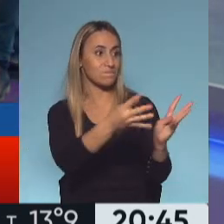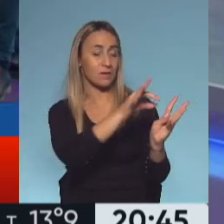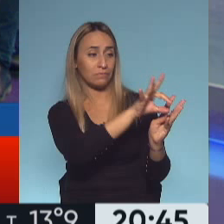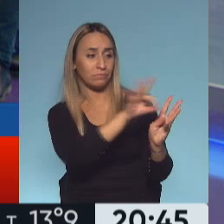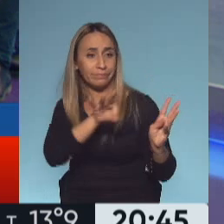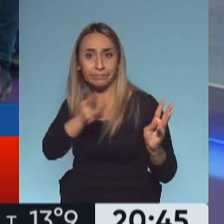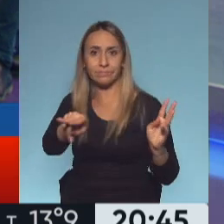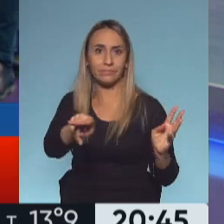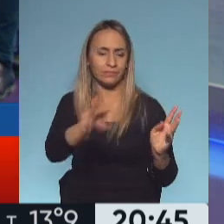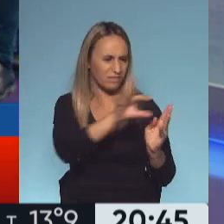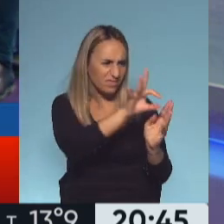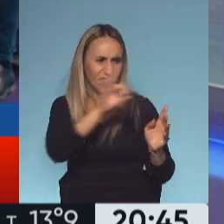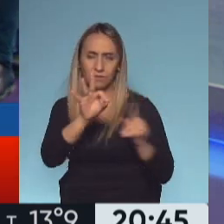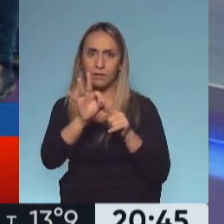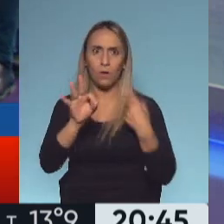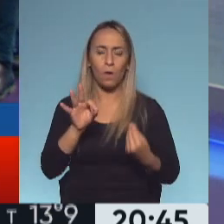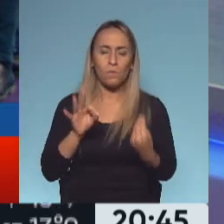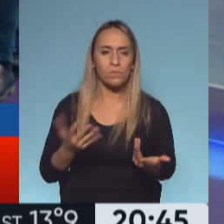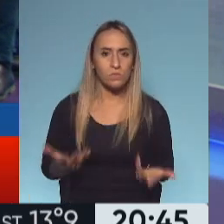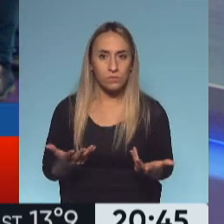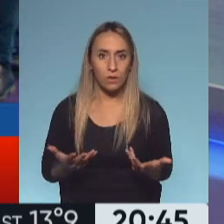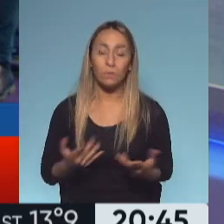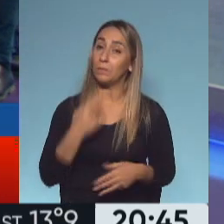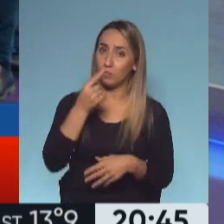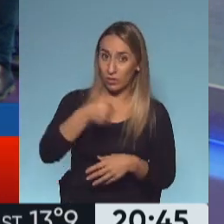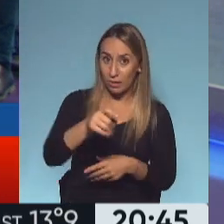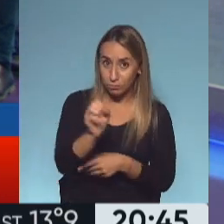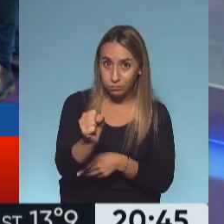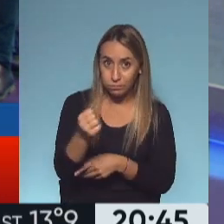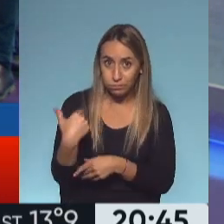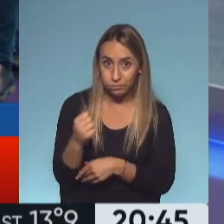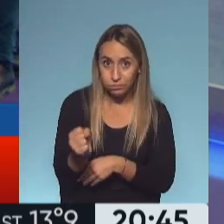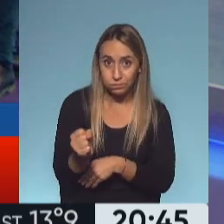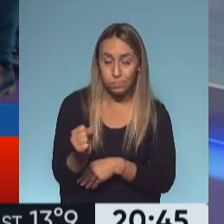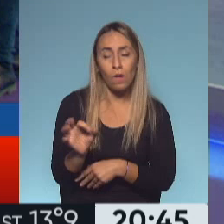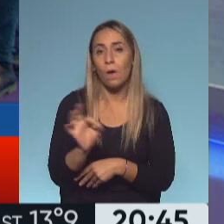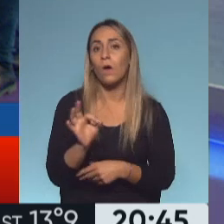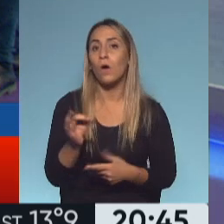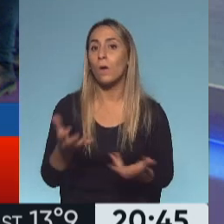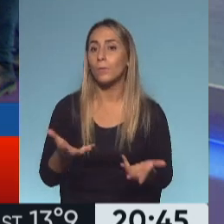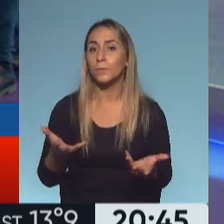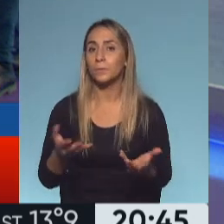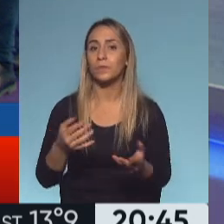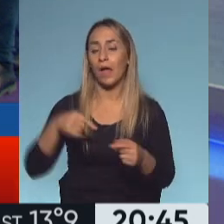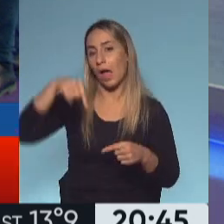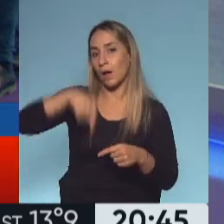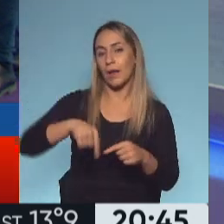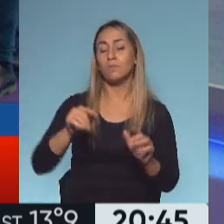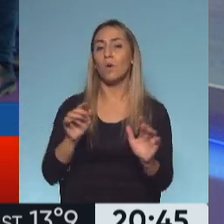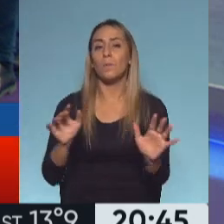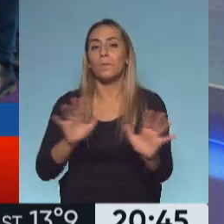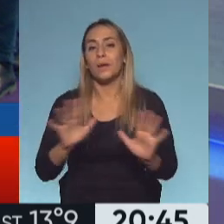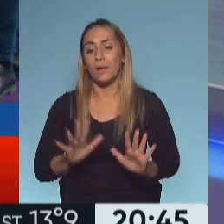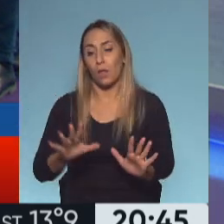ahora tuvieron que hacerlo, por ahora tuvieron que hacerlo, o lo que hacen es básicamente preparar el